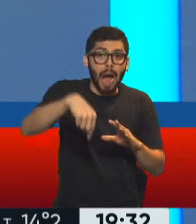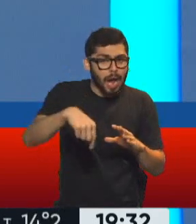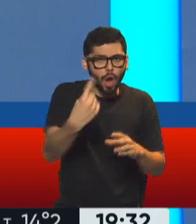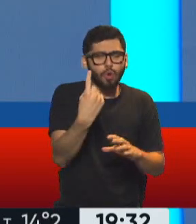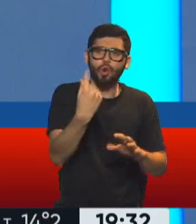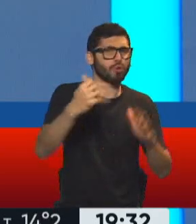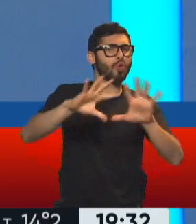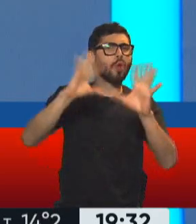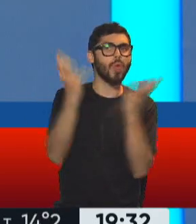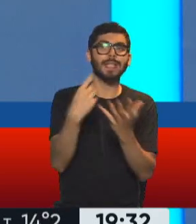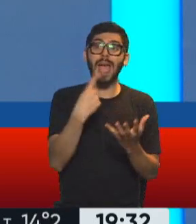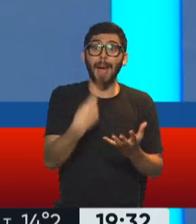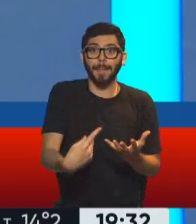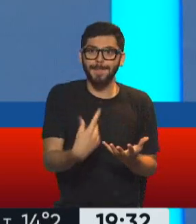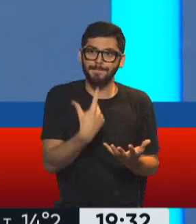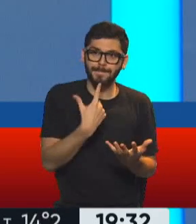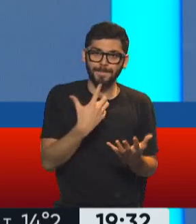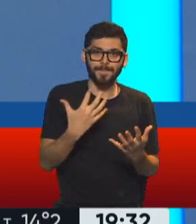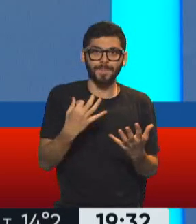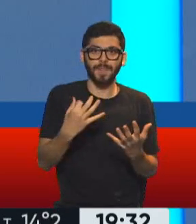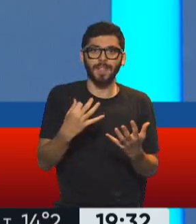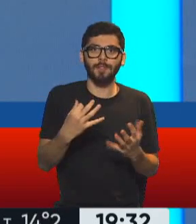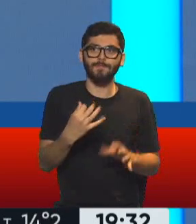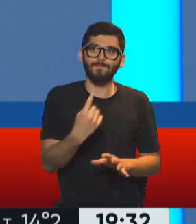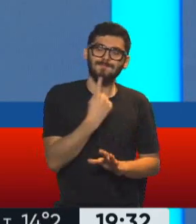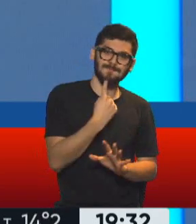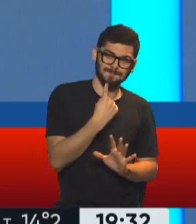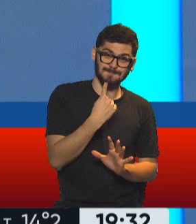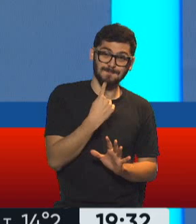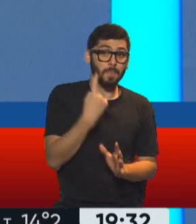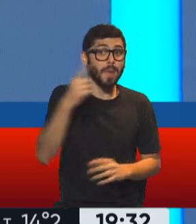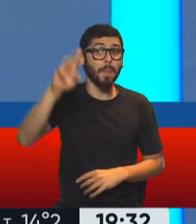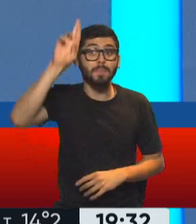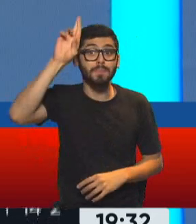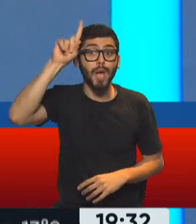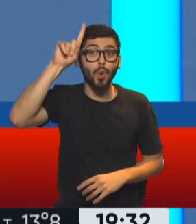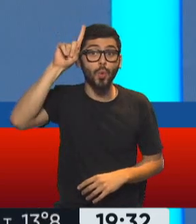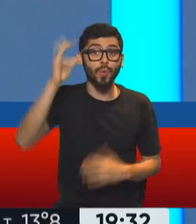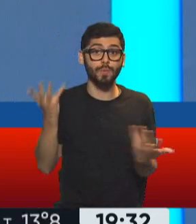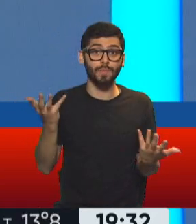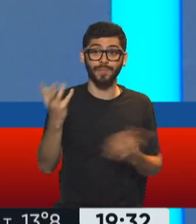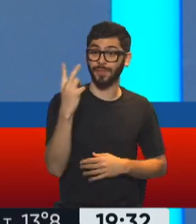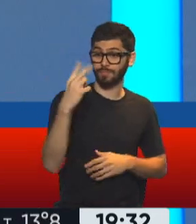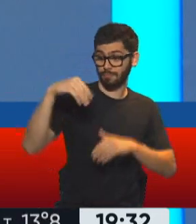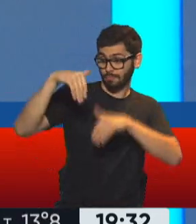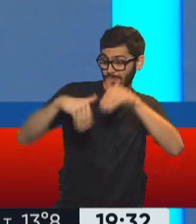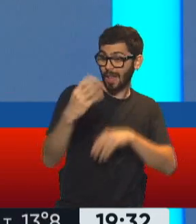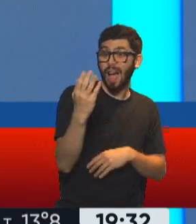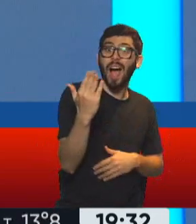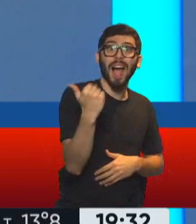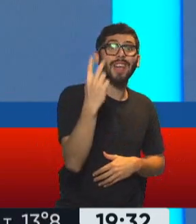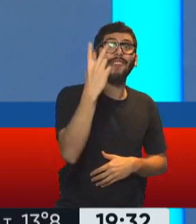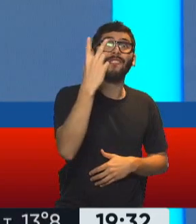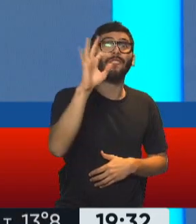actividad que se juzga desde la desconfianza. Miren lo que está pasando en Perú, donde ya pasaron más de 20 días de las elecciones y sin